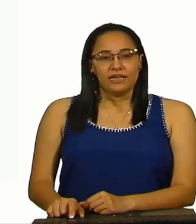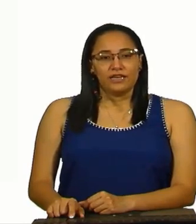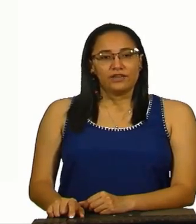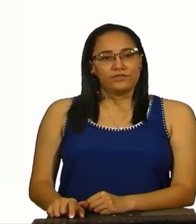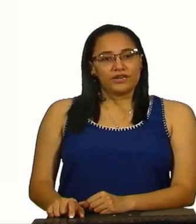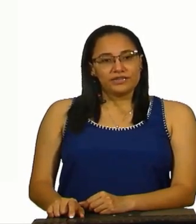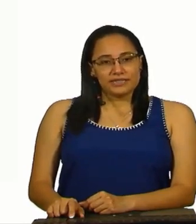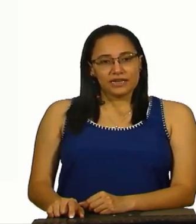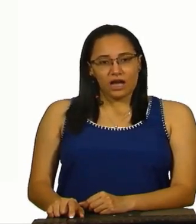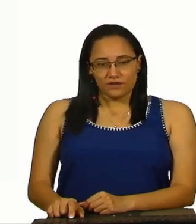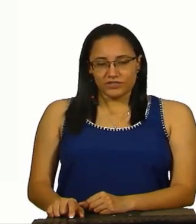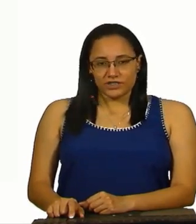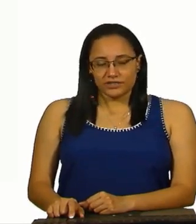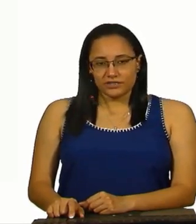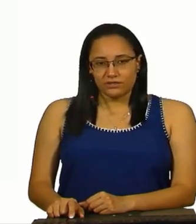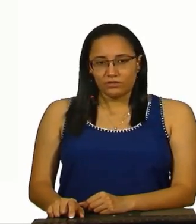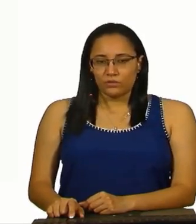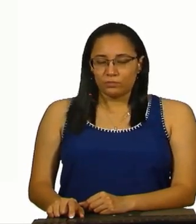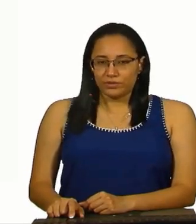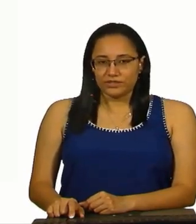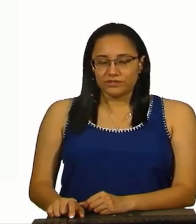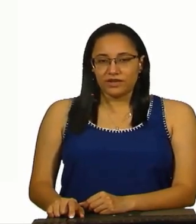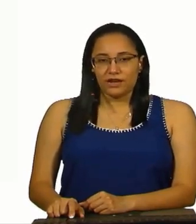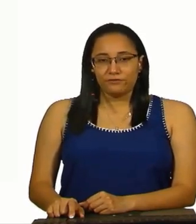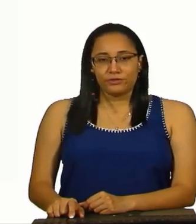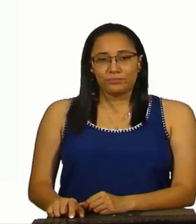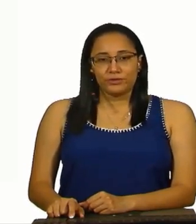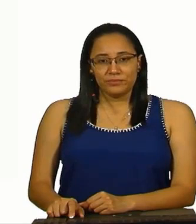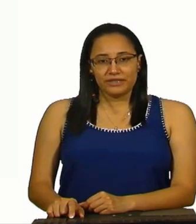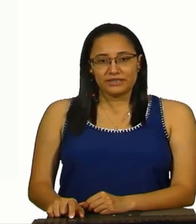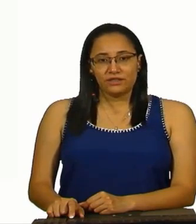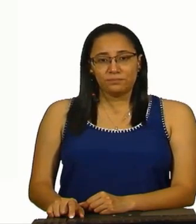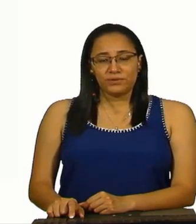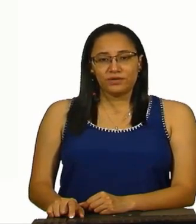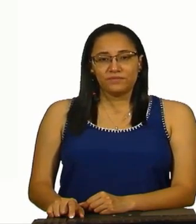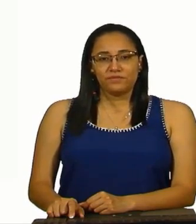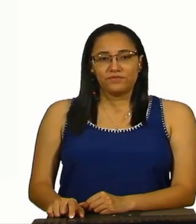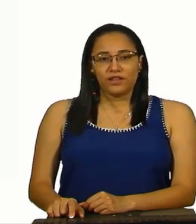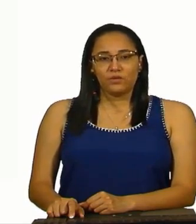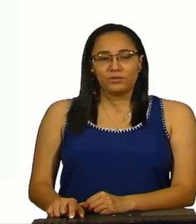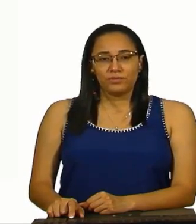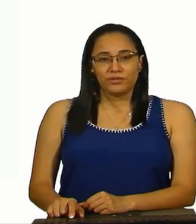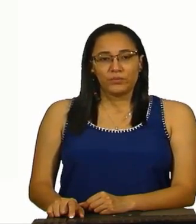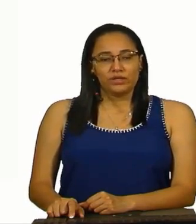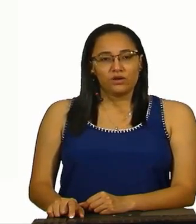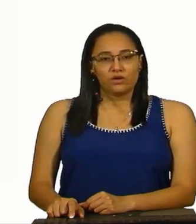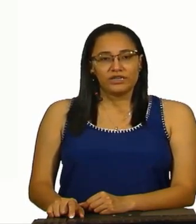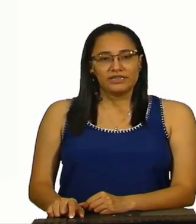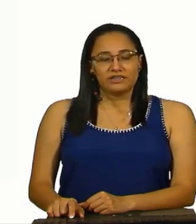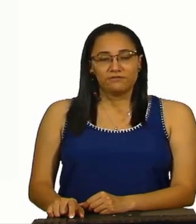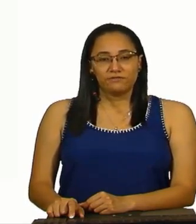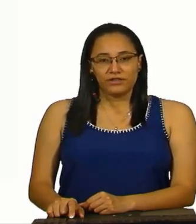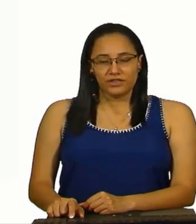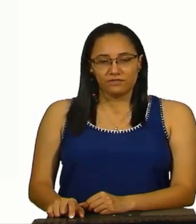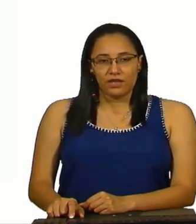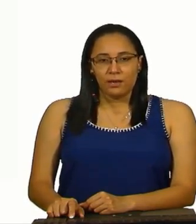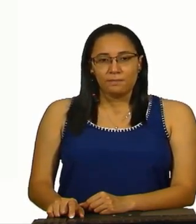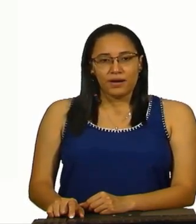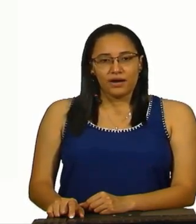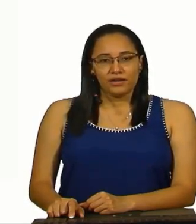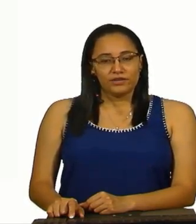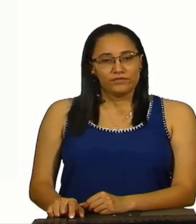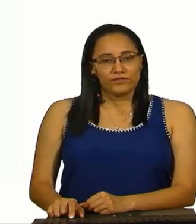Excelente. If there is an object or person after permit, the verb that follow permit will go in the